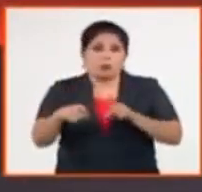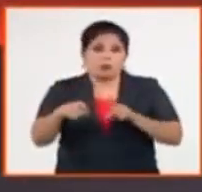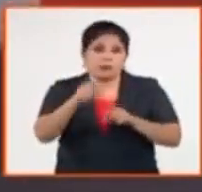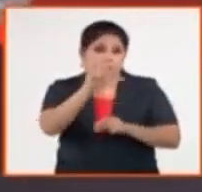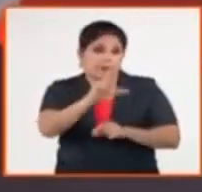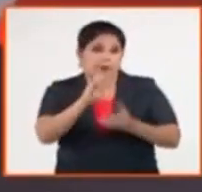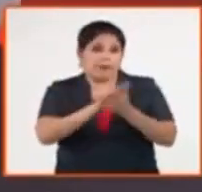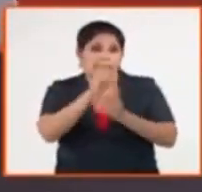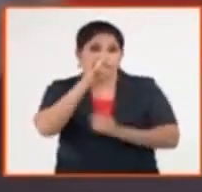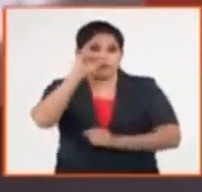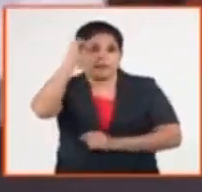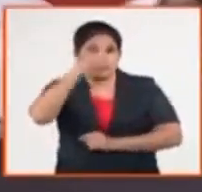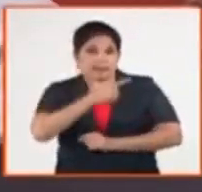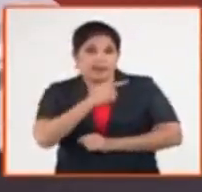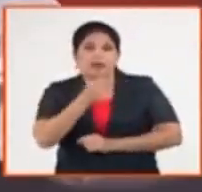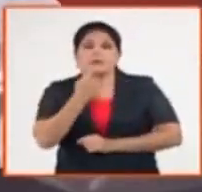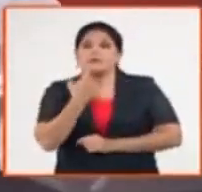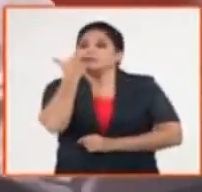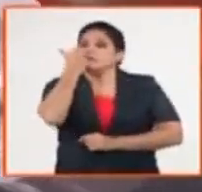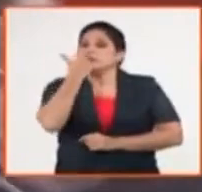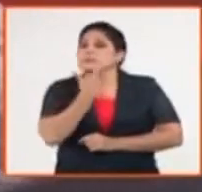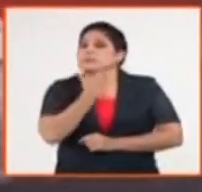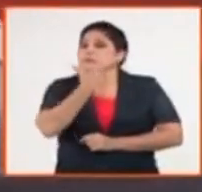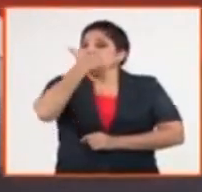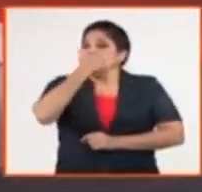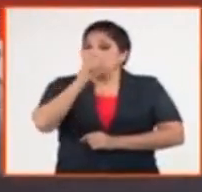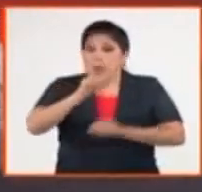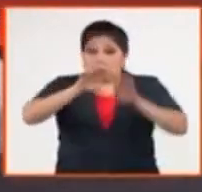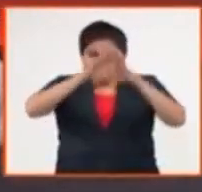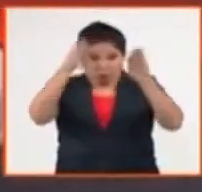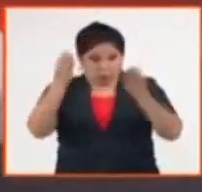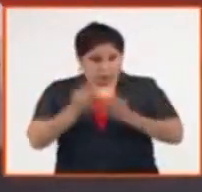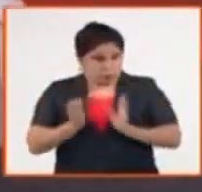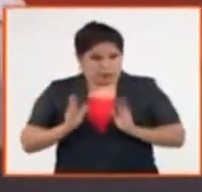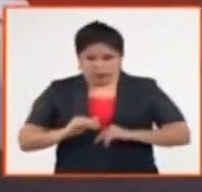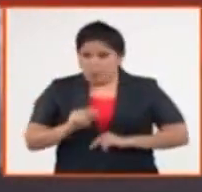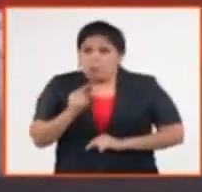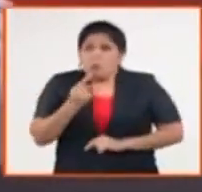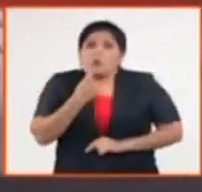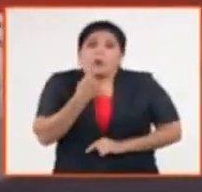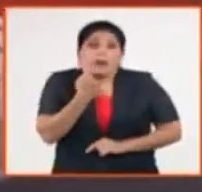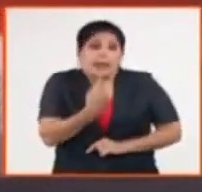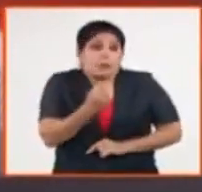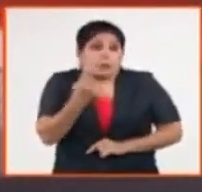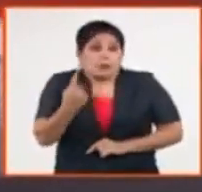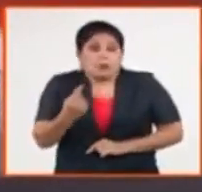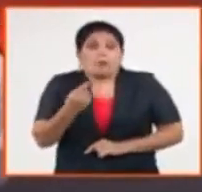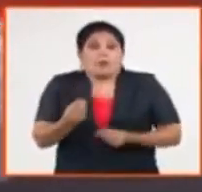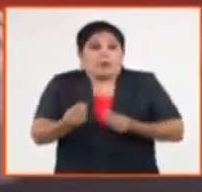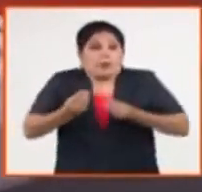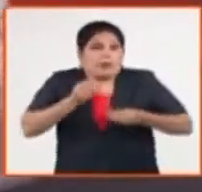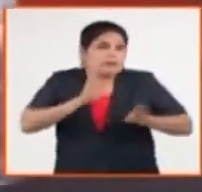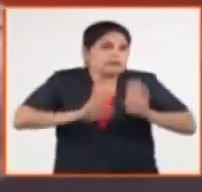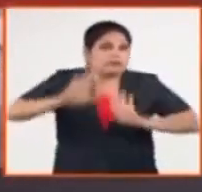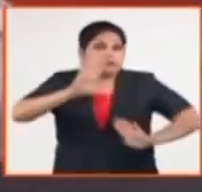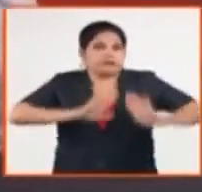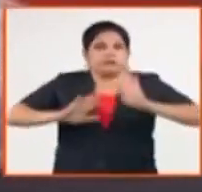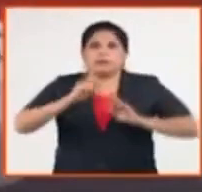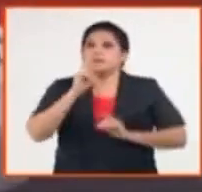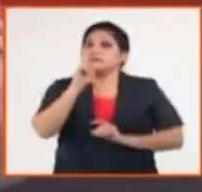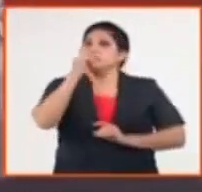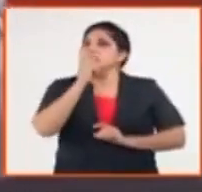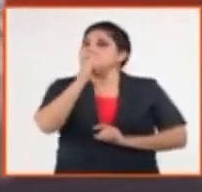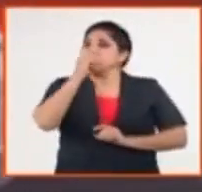un candidato a aplicación nasal, de los pocos que hay en el mundo, e induce una inmunidad en la